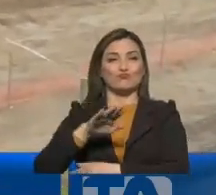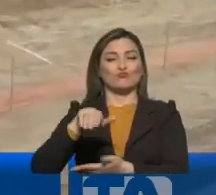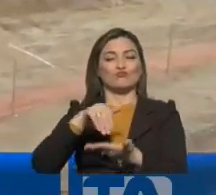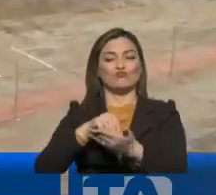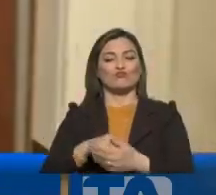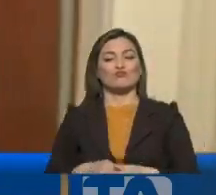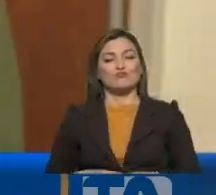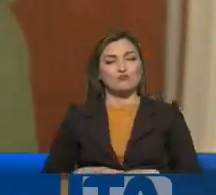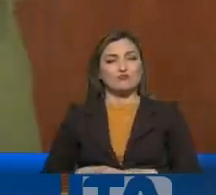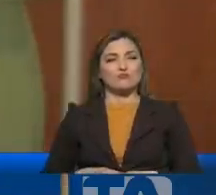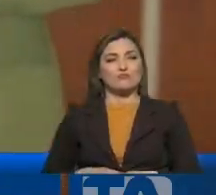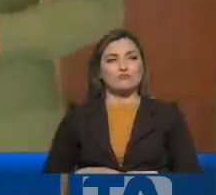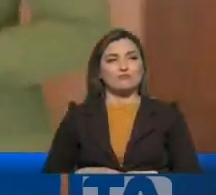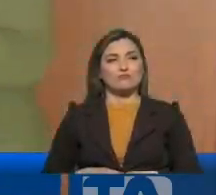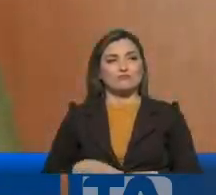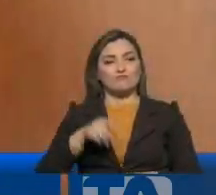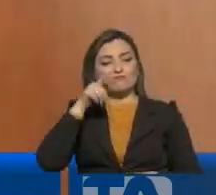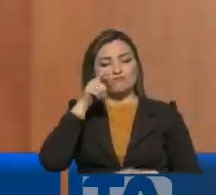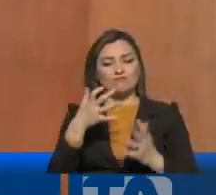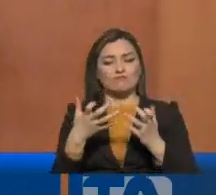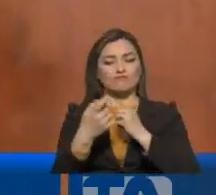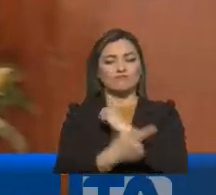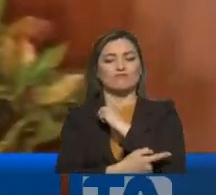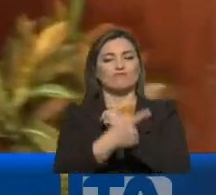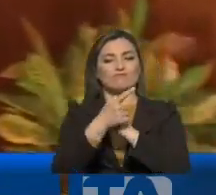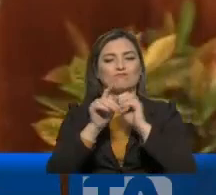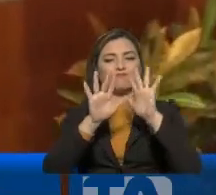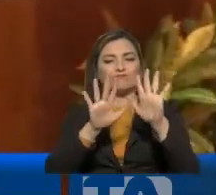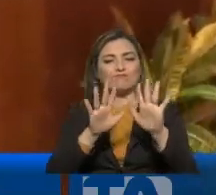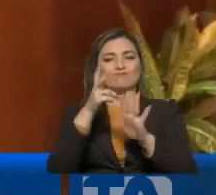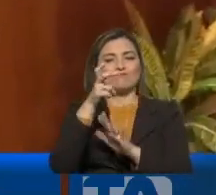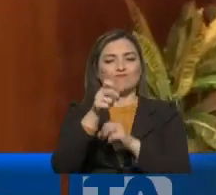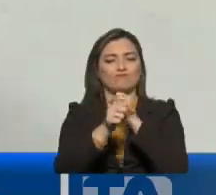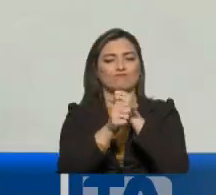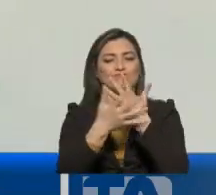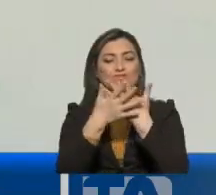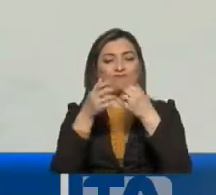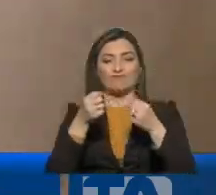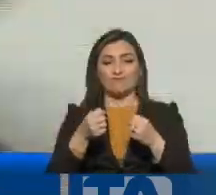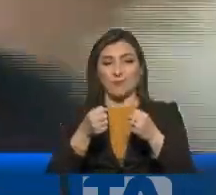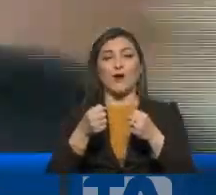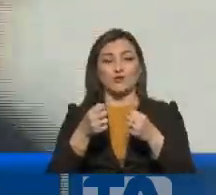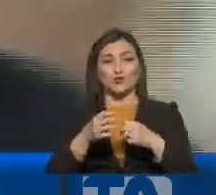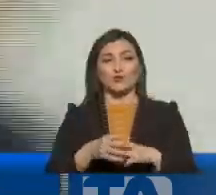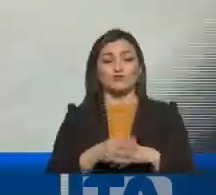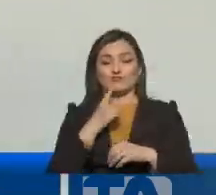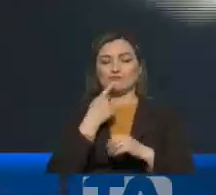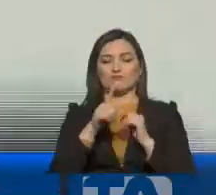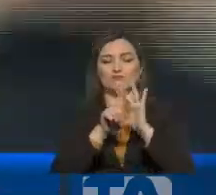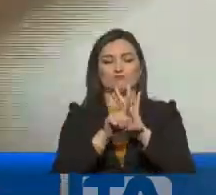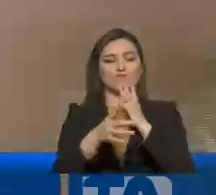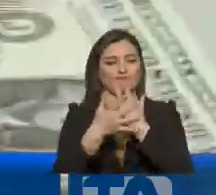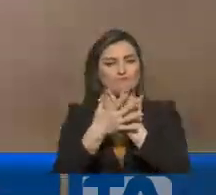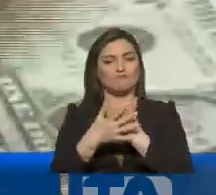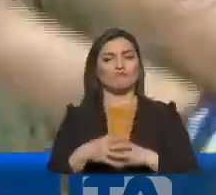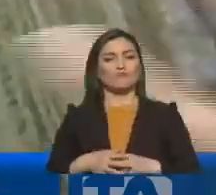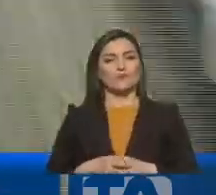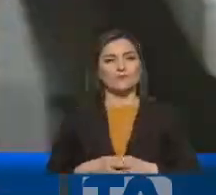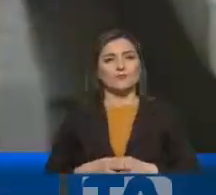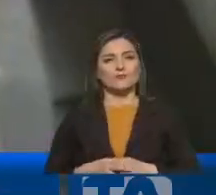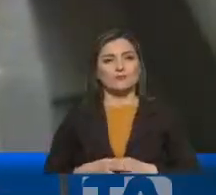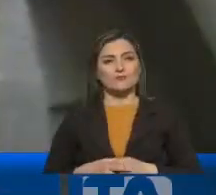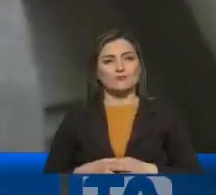en manabí fiscalía buscaba una sentencia de entre 10 y 13 años de prisión que es lo que se estipula en el código orgánico integral penal